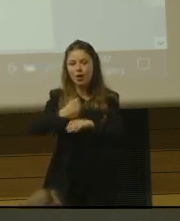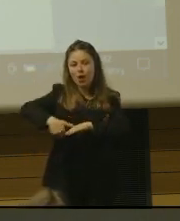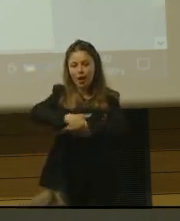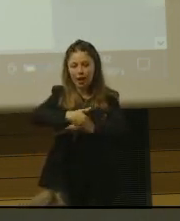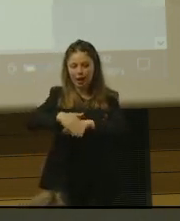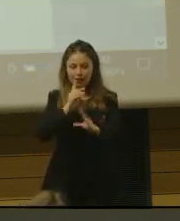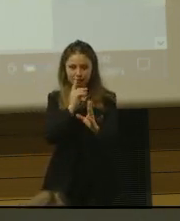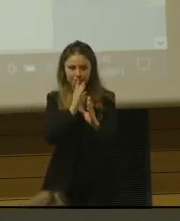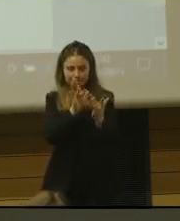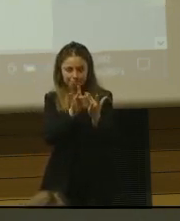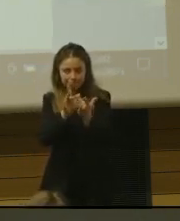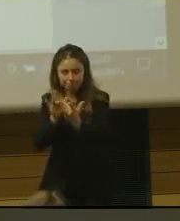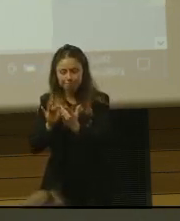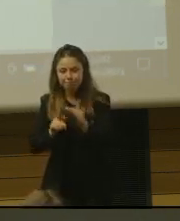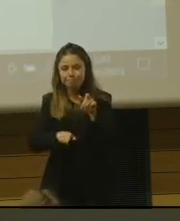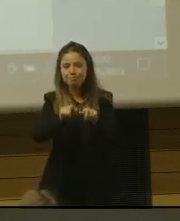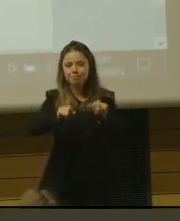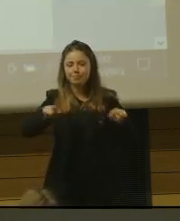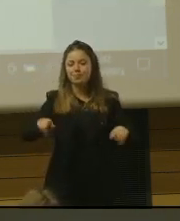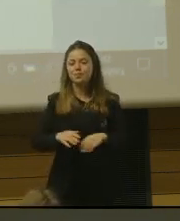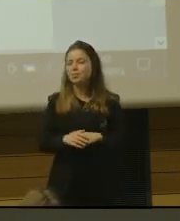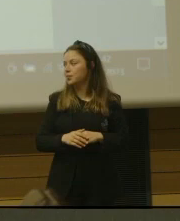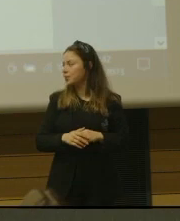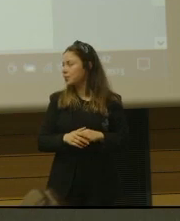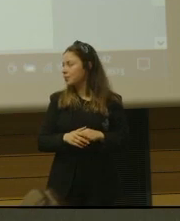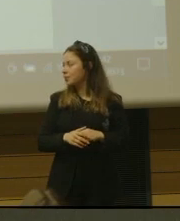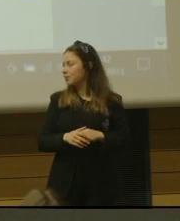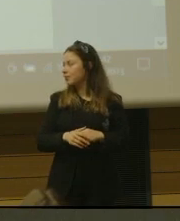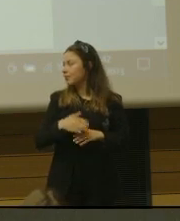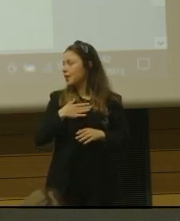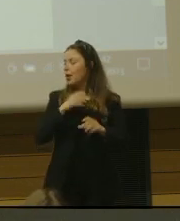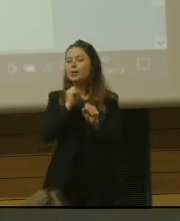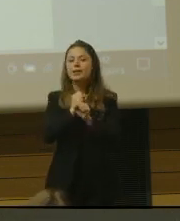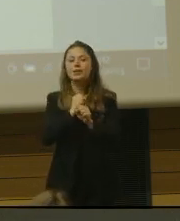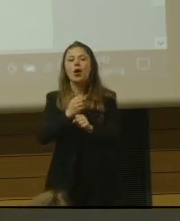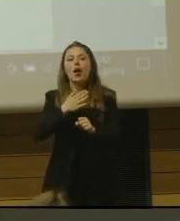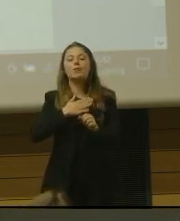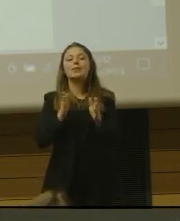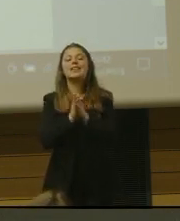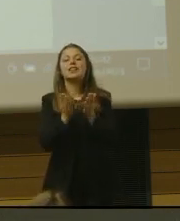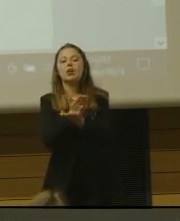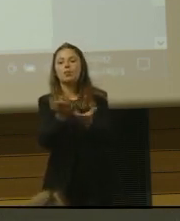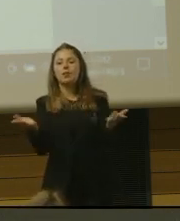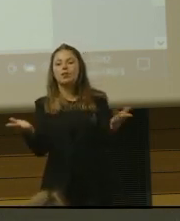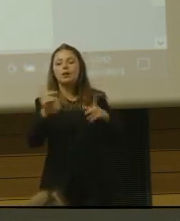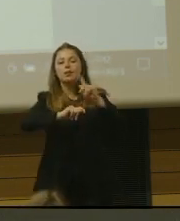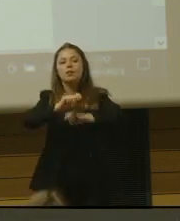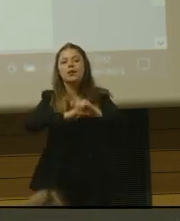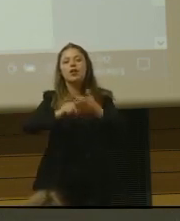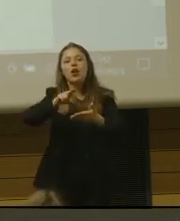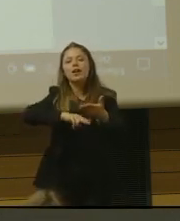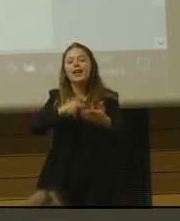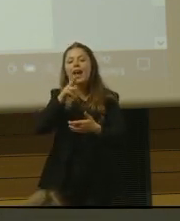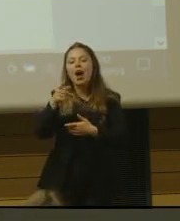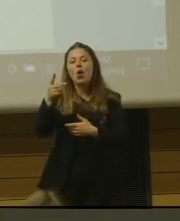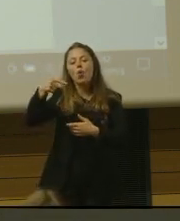¿vale? Bueno, mi trabajo y el trabajo de mis compañeros en la Asociación Gitana Unga.